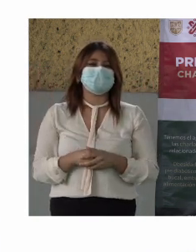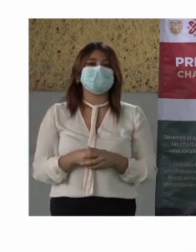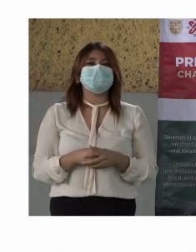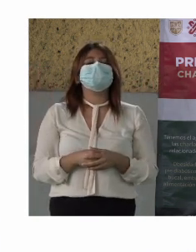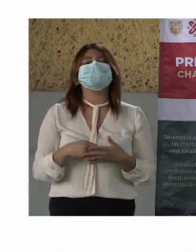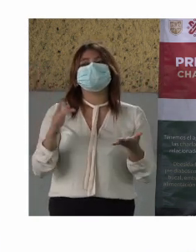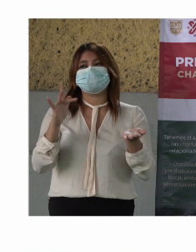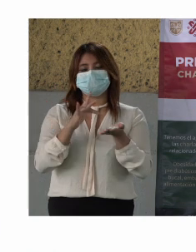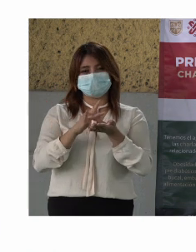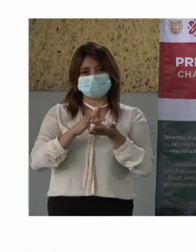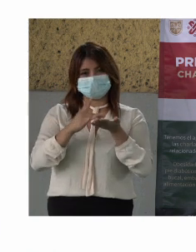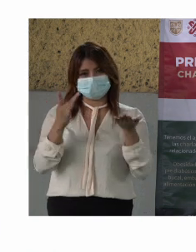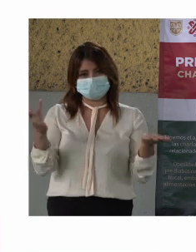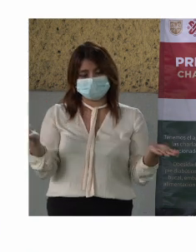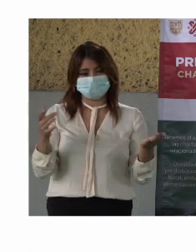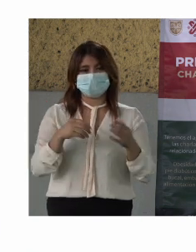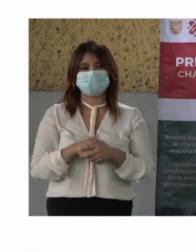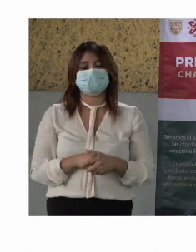Agradecemos la